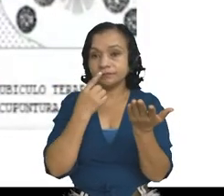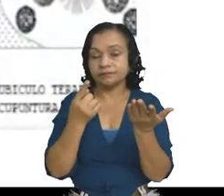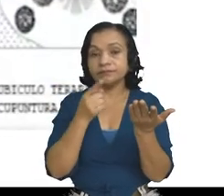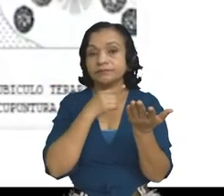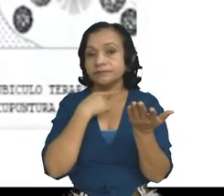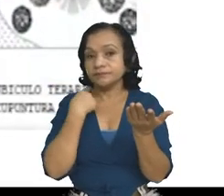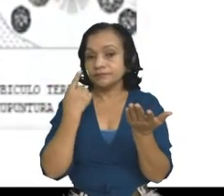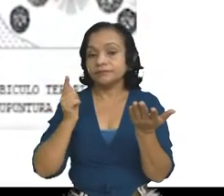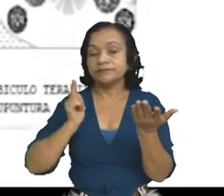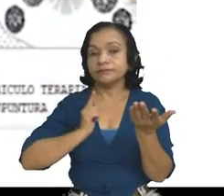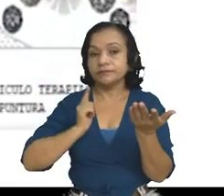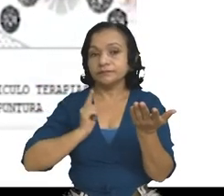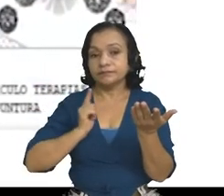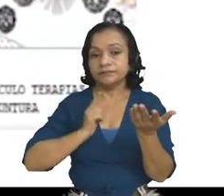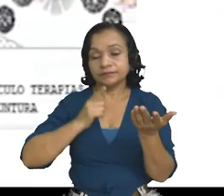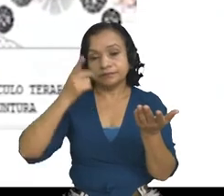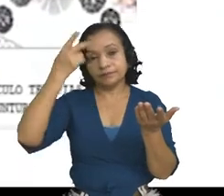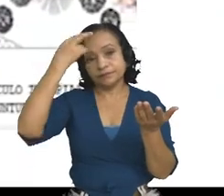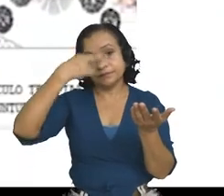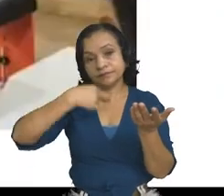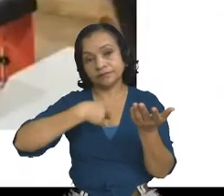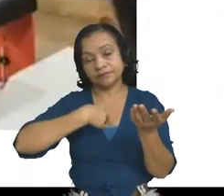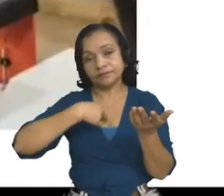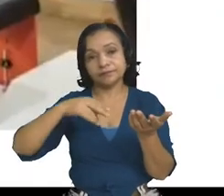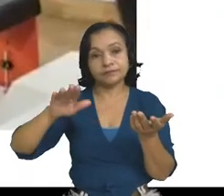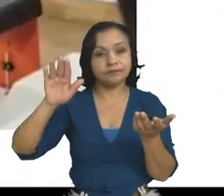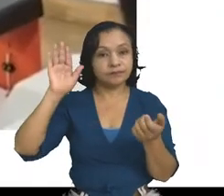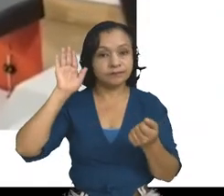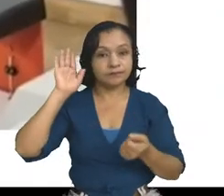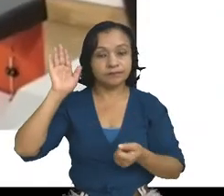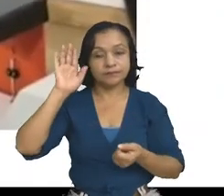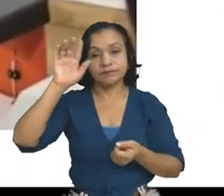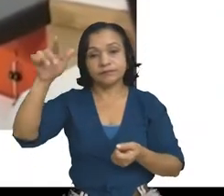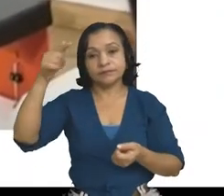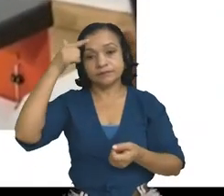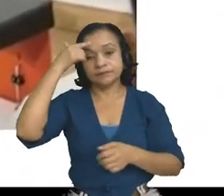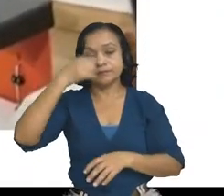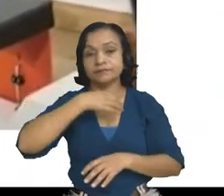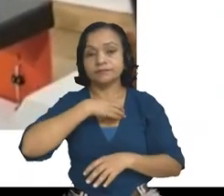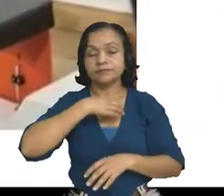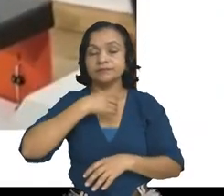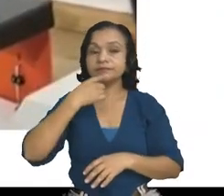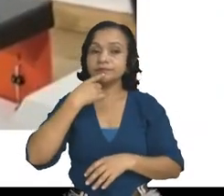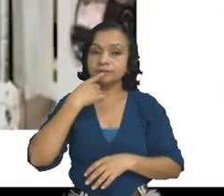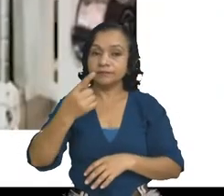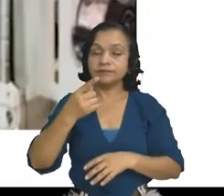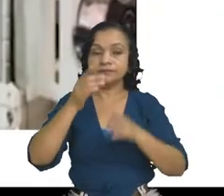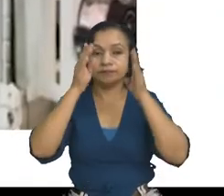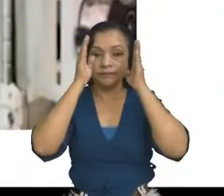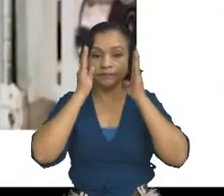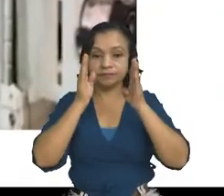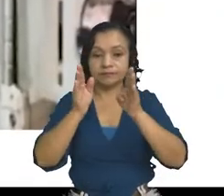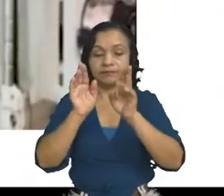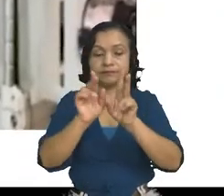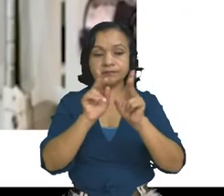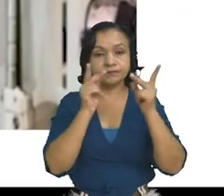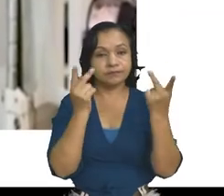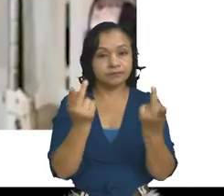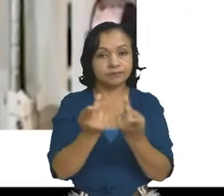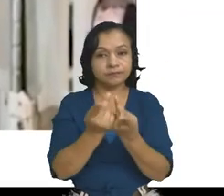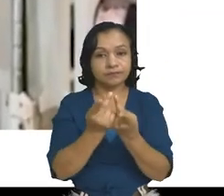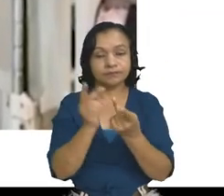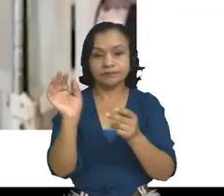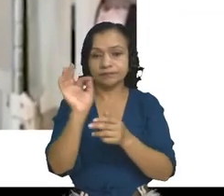realmente cumplamos con esa responsabilidad y ese compromiso que nuestro gobierno tiene de asegurar la atención a nuestra población de una